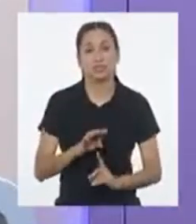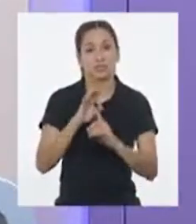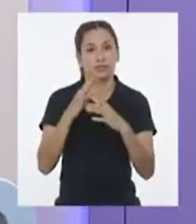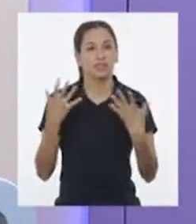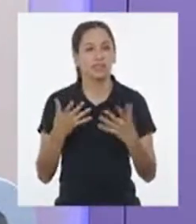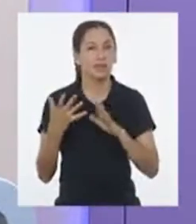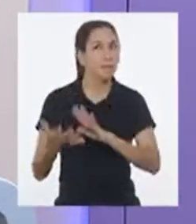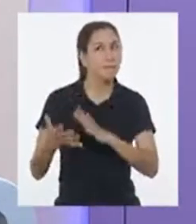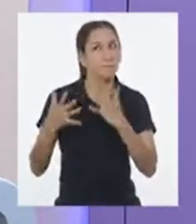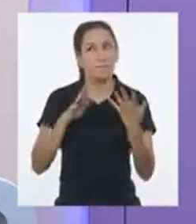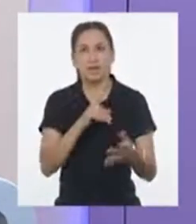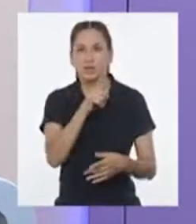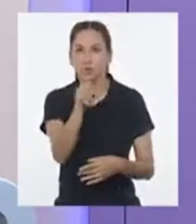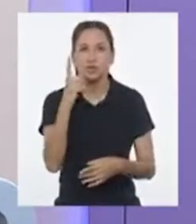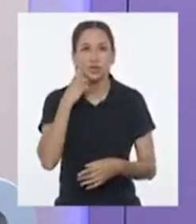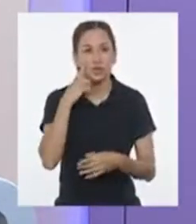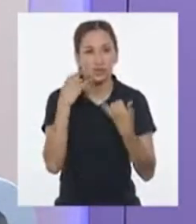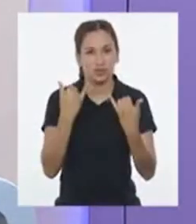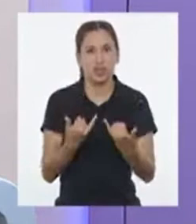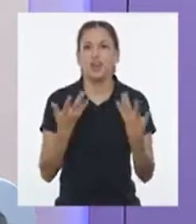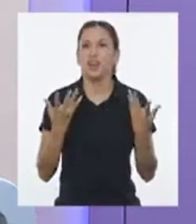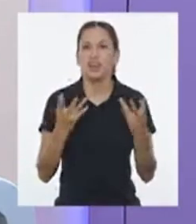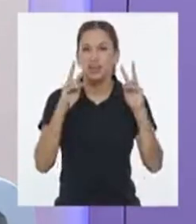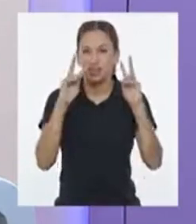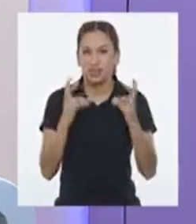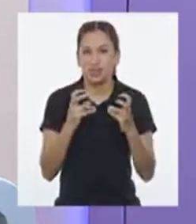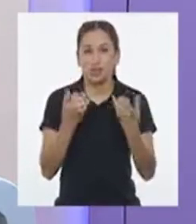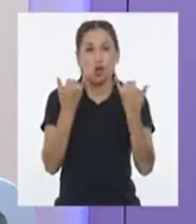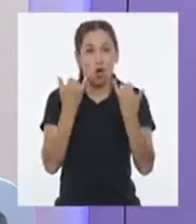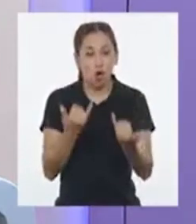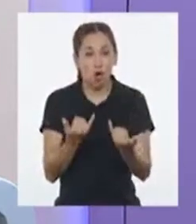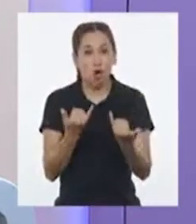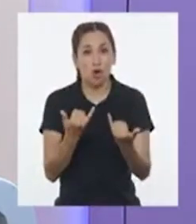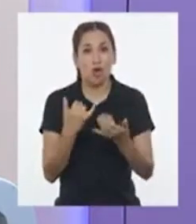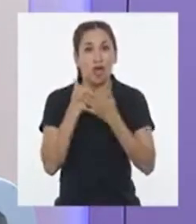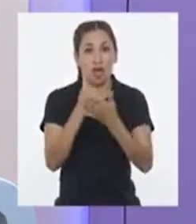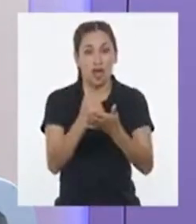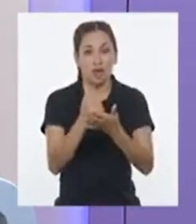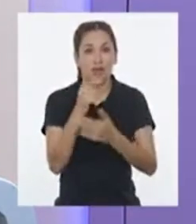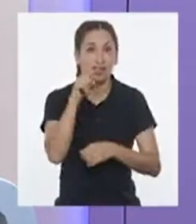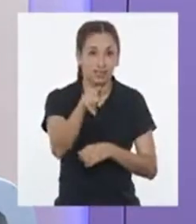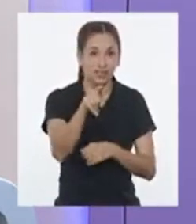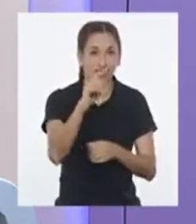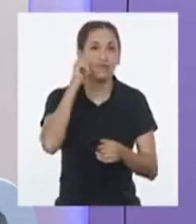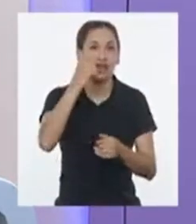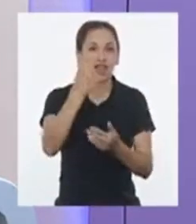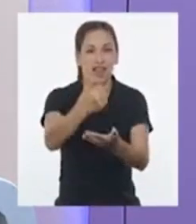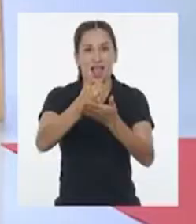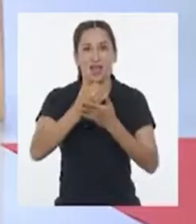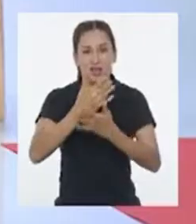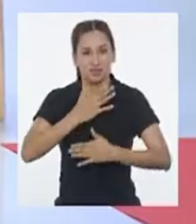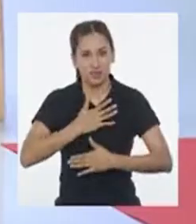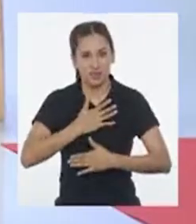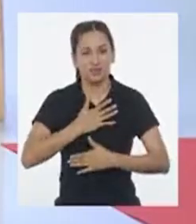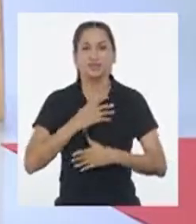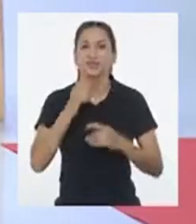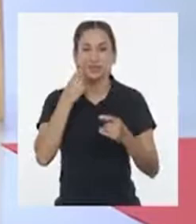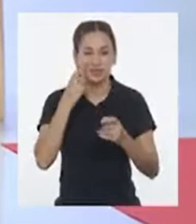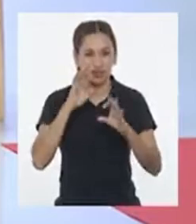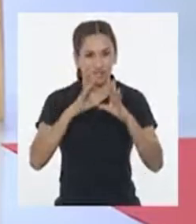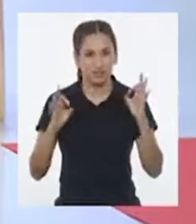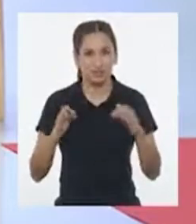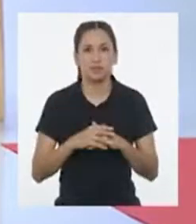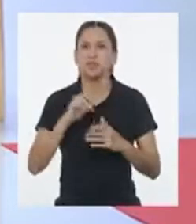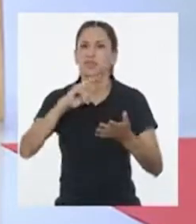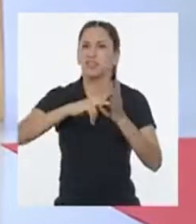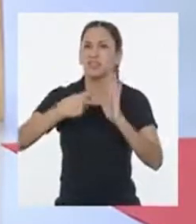Este principio era similar a lo que conocemos actualmente como el hoy por ti, mañana por mí. ¿Y qué son